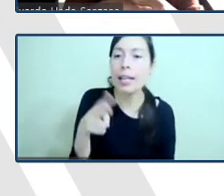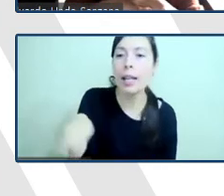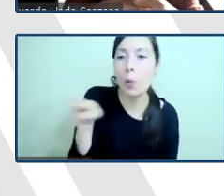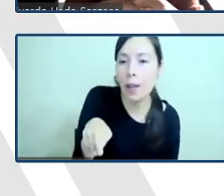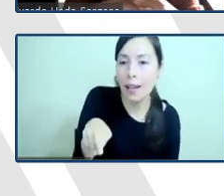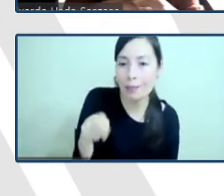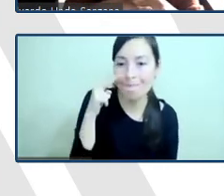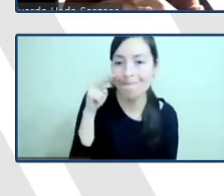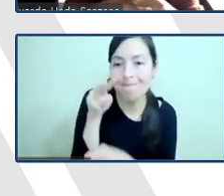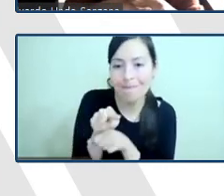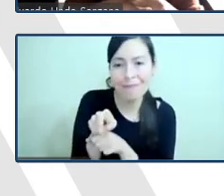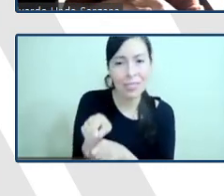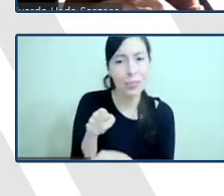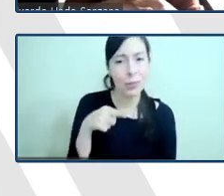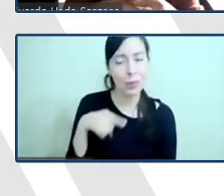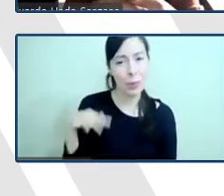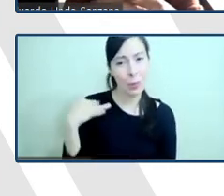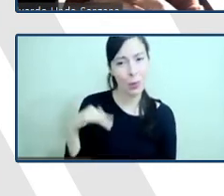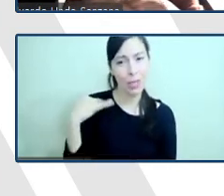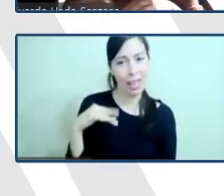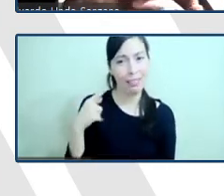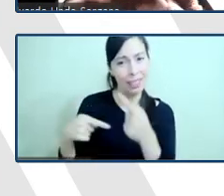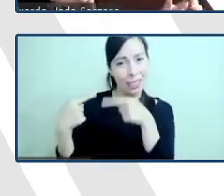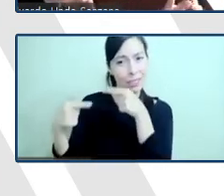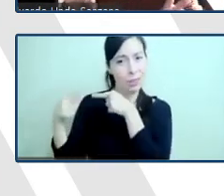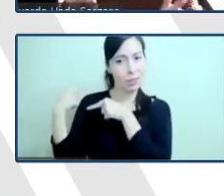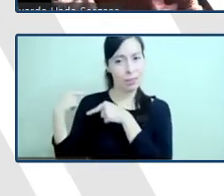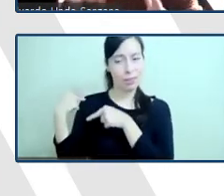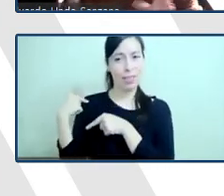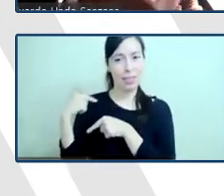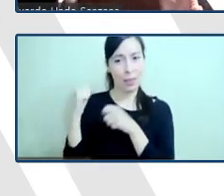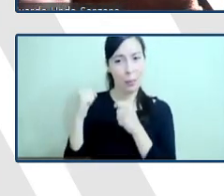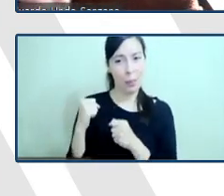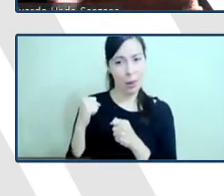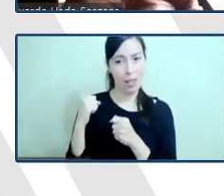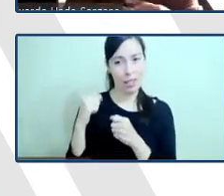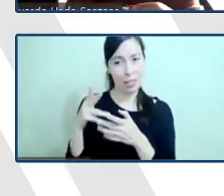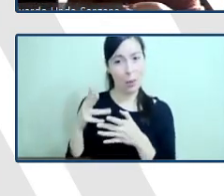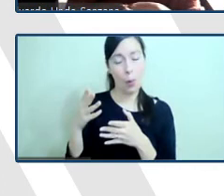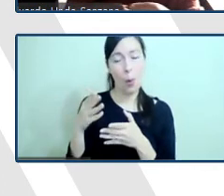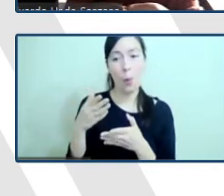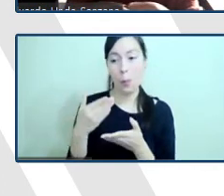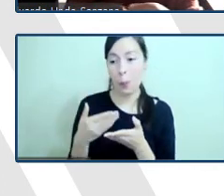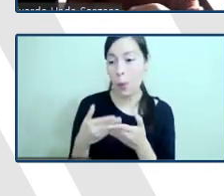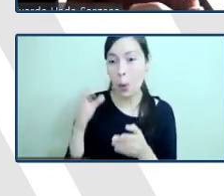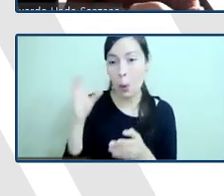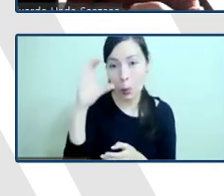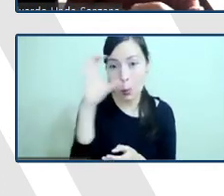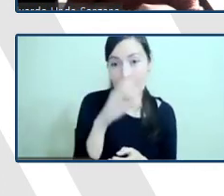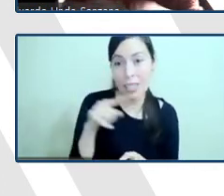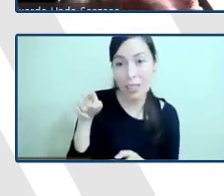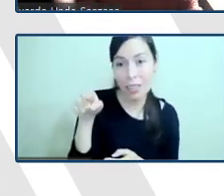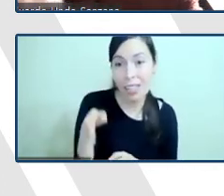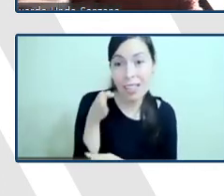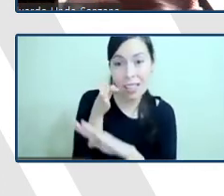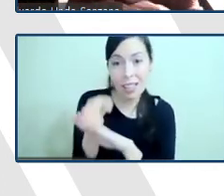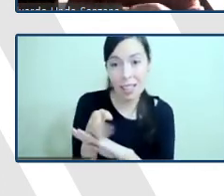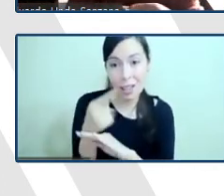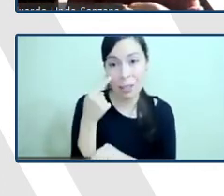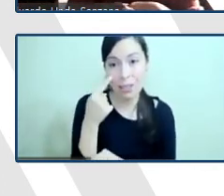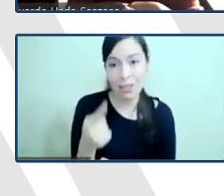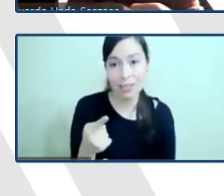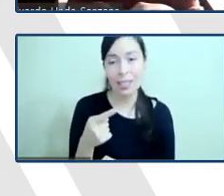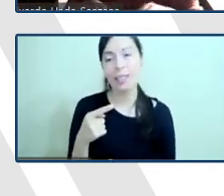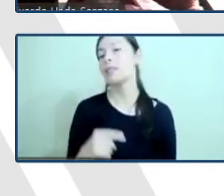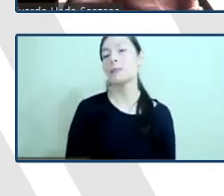gran importancia histórica ese lugar y creo que podría sacársele mucho provecho turístico. De hecho, si alguien relacionado con